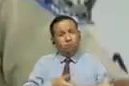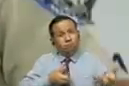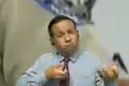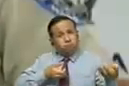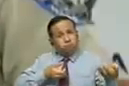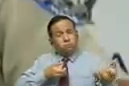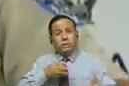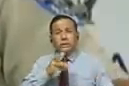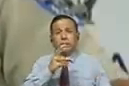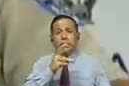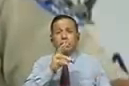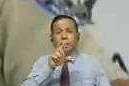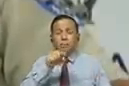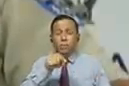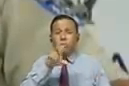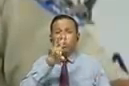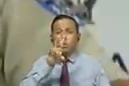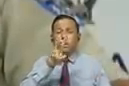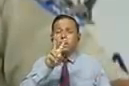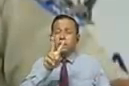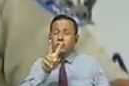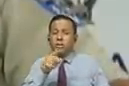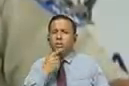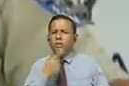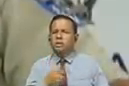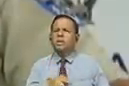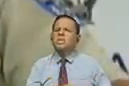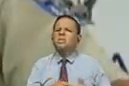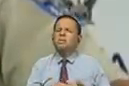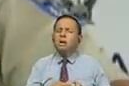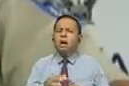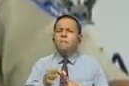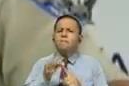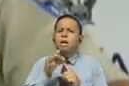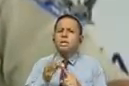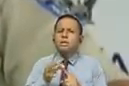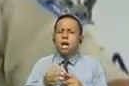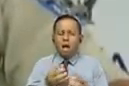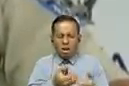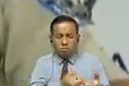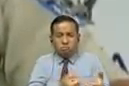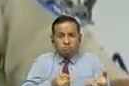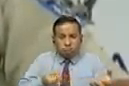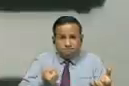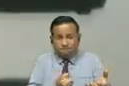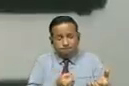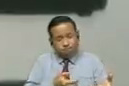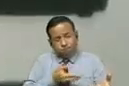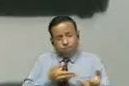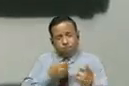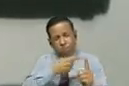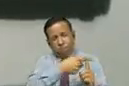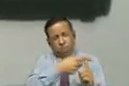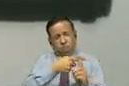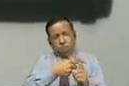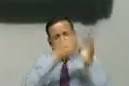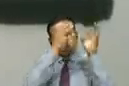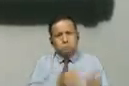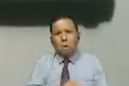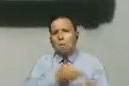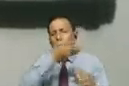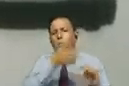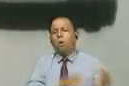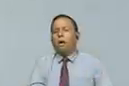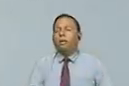es una munición especial de 170 grains que son utilizadas para fusiles de precisión. Todo será sometido a un